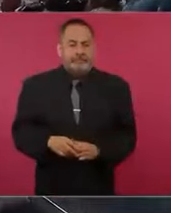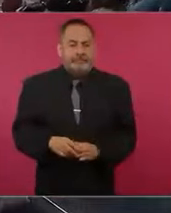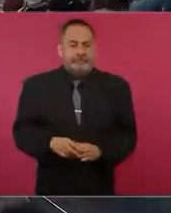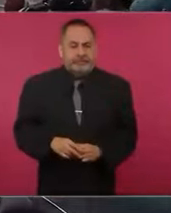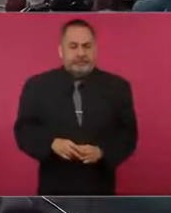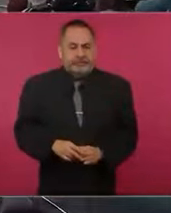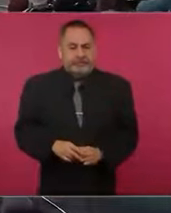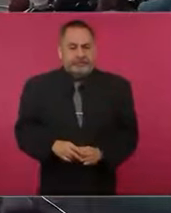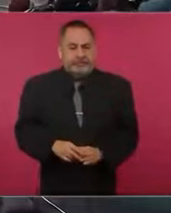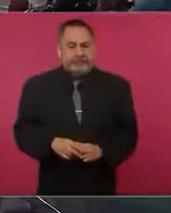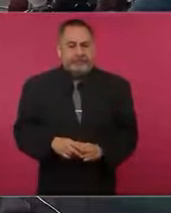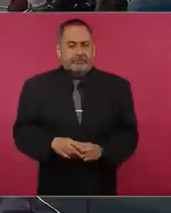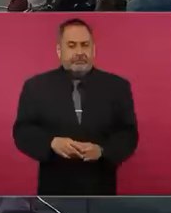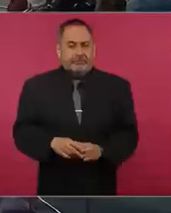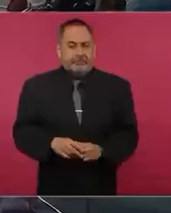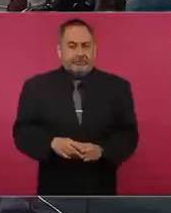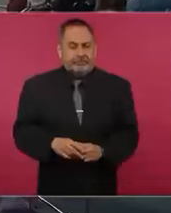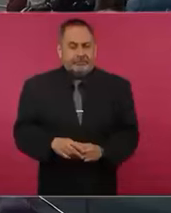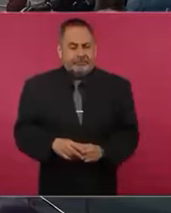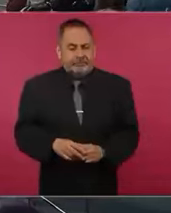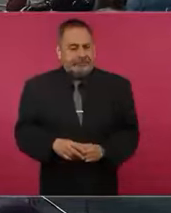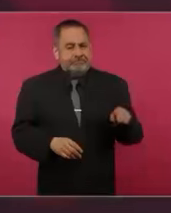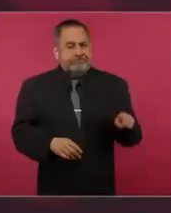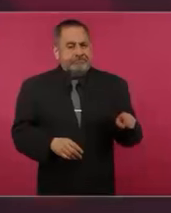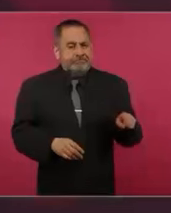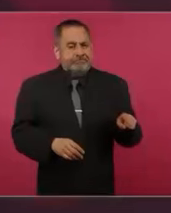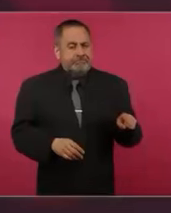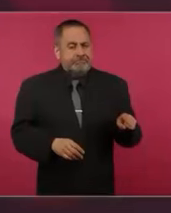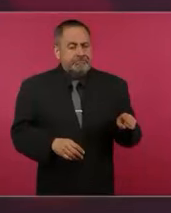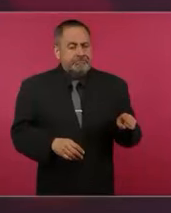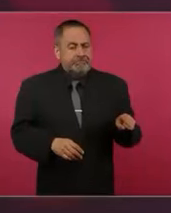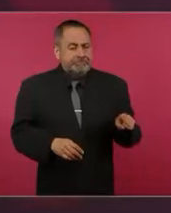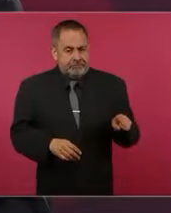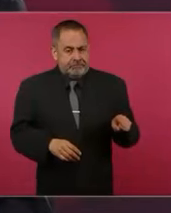con una serie de